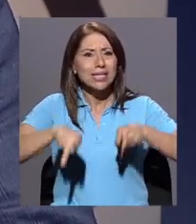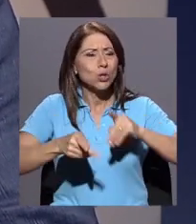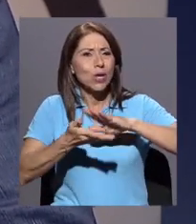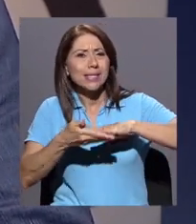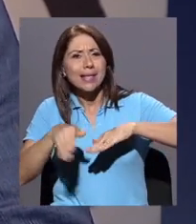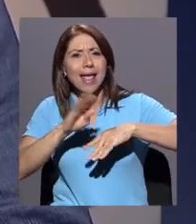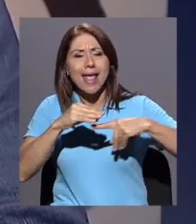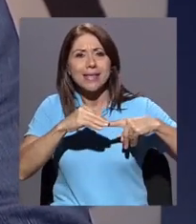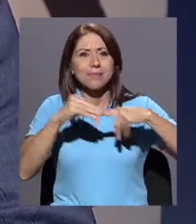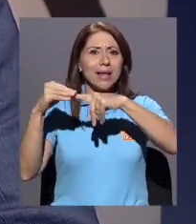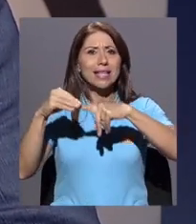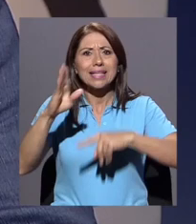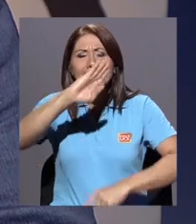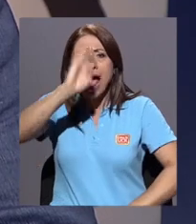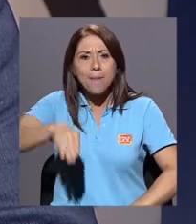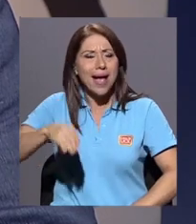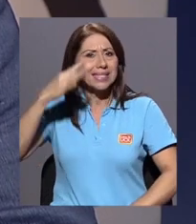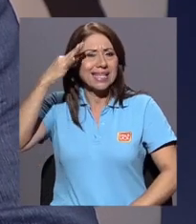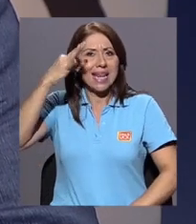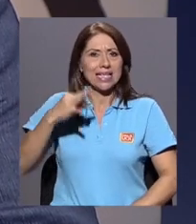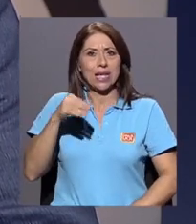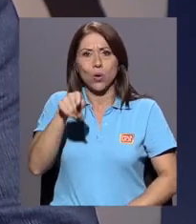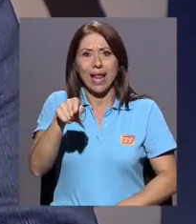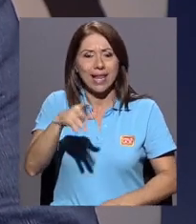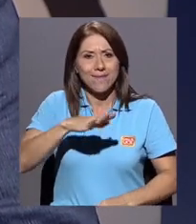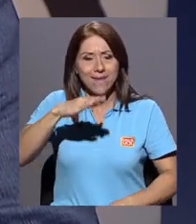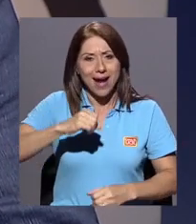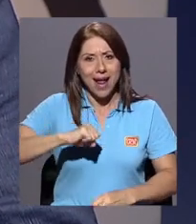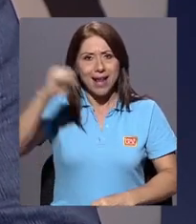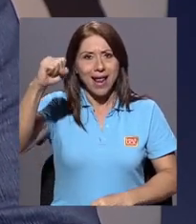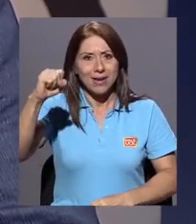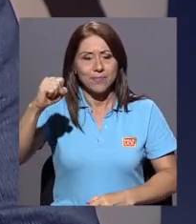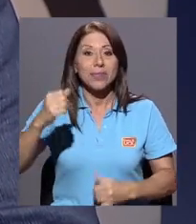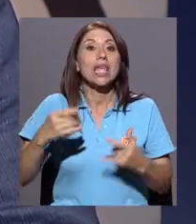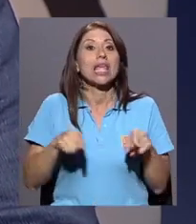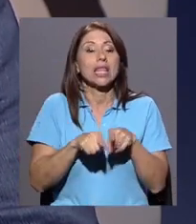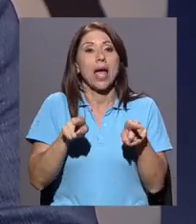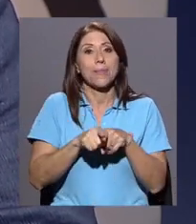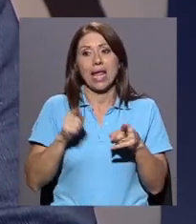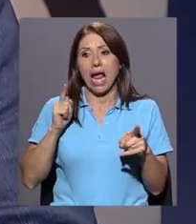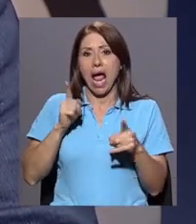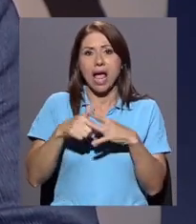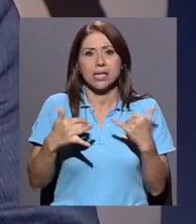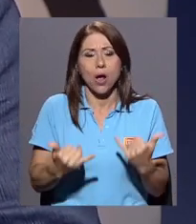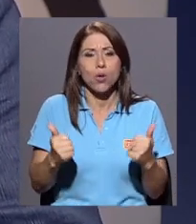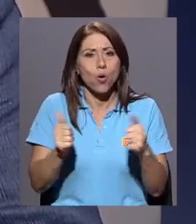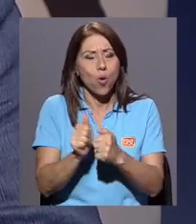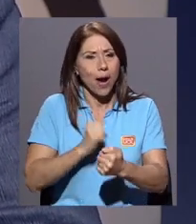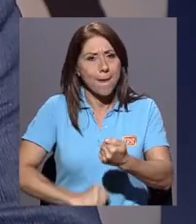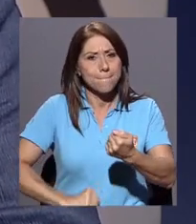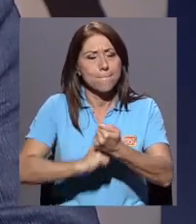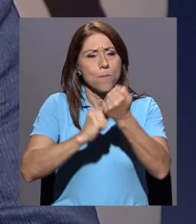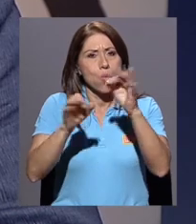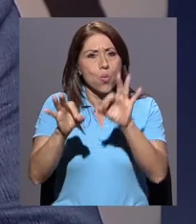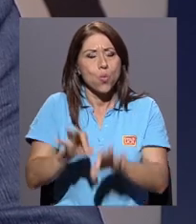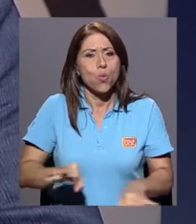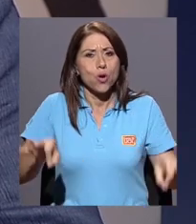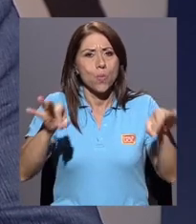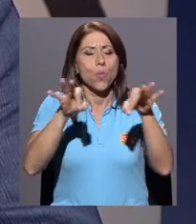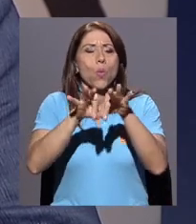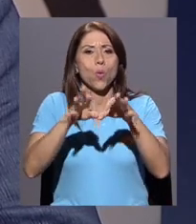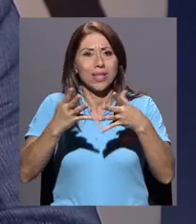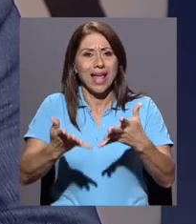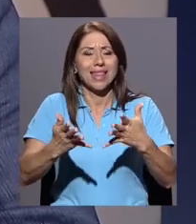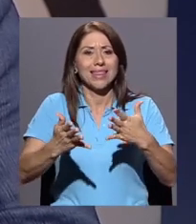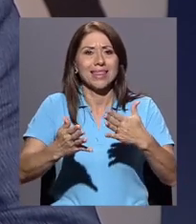jamás pensaron o predijeron, digamos, que él la iba a ganar, y con, hasta el día de hoy, con un apoyo bastante importante dentro